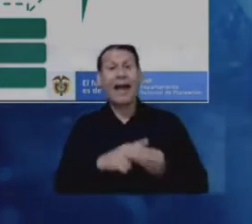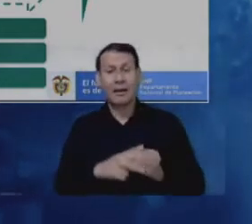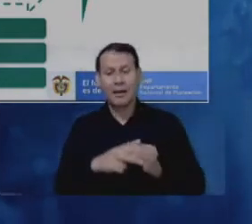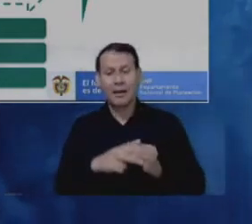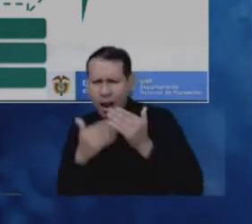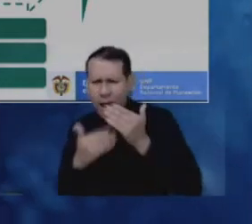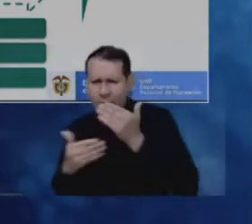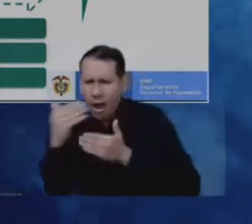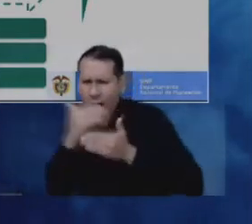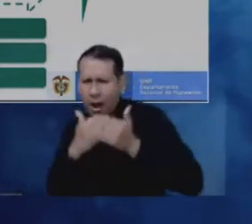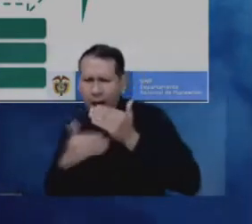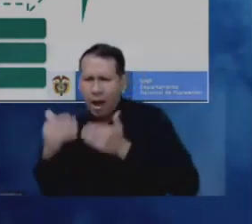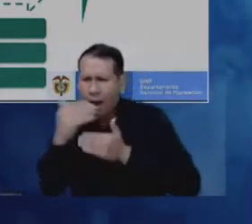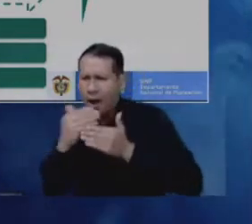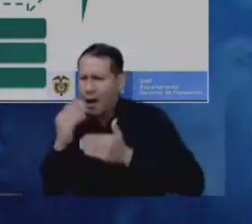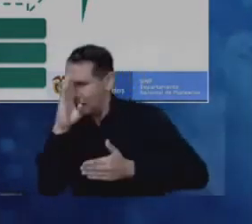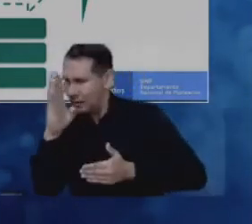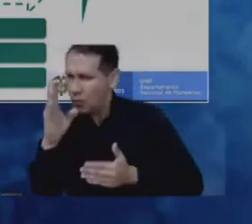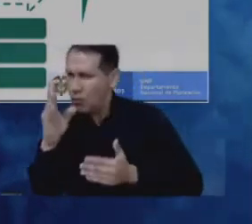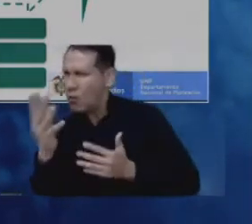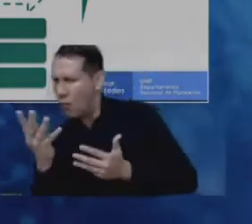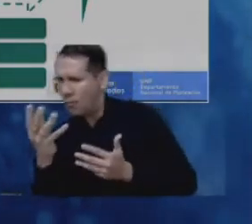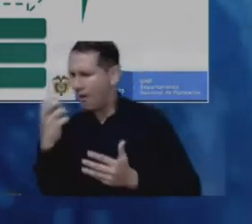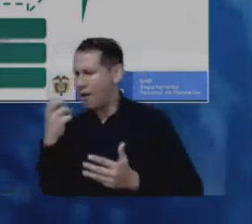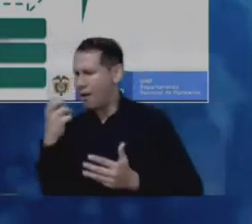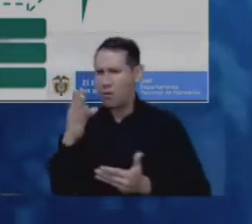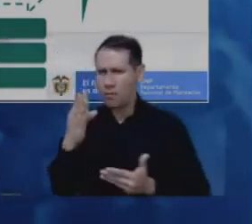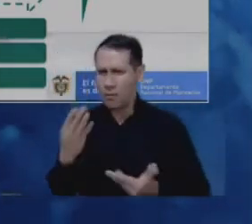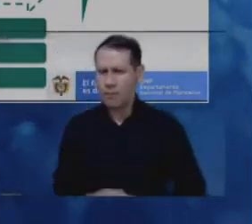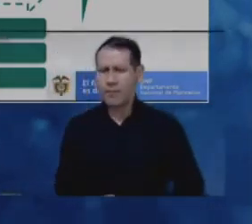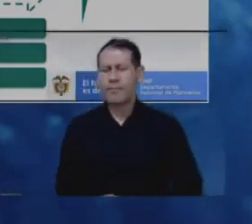poder analizar las tendencias tecnológicas, porque pues claramente